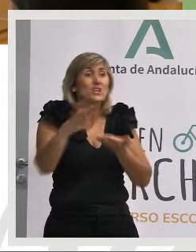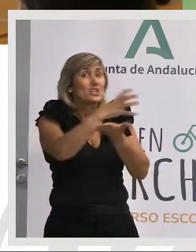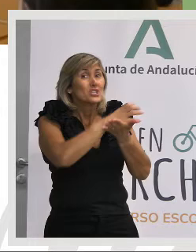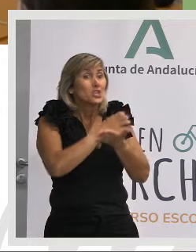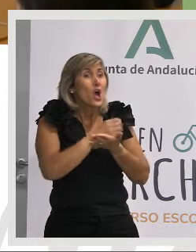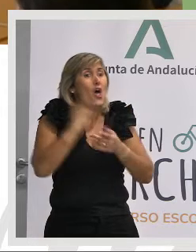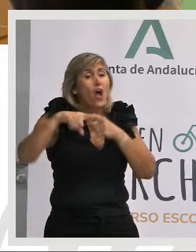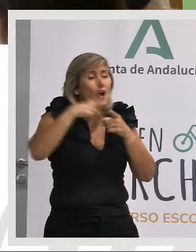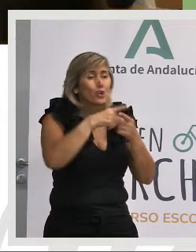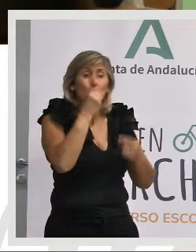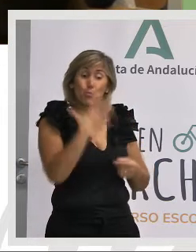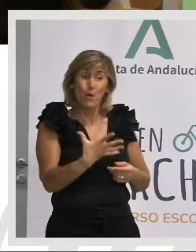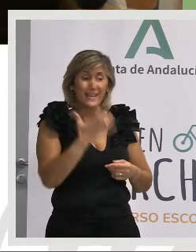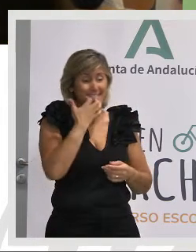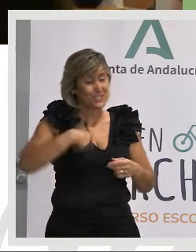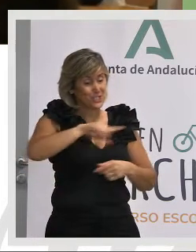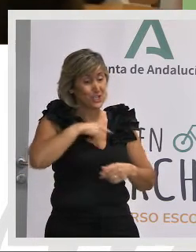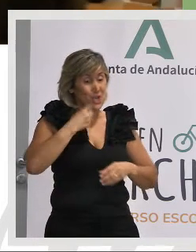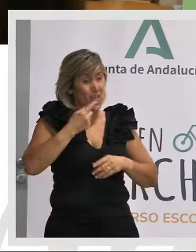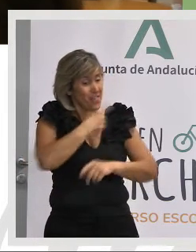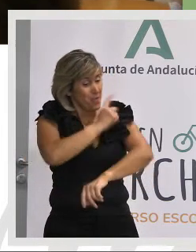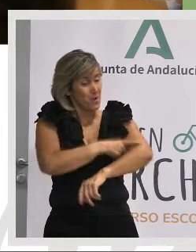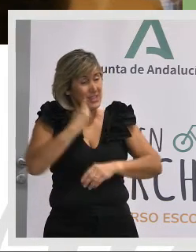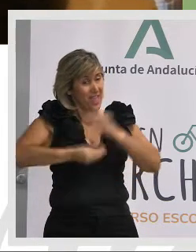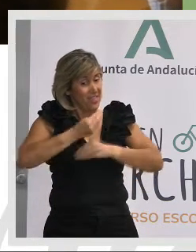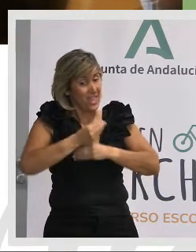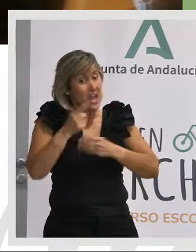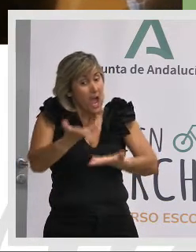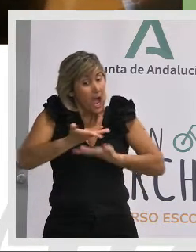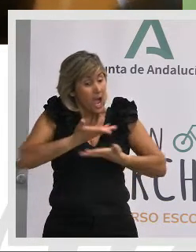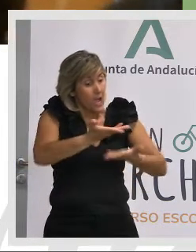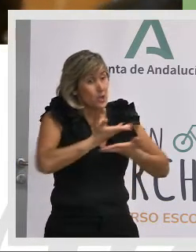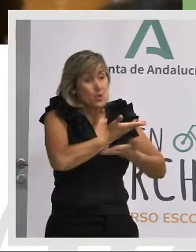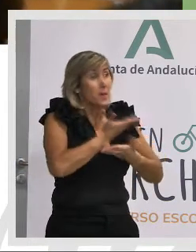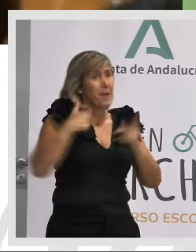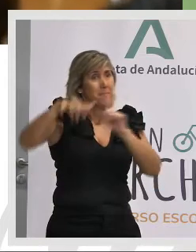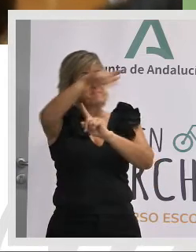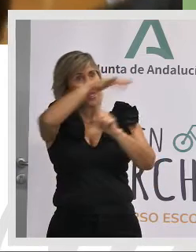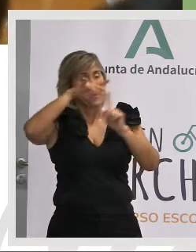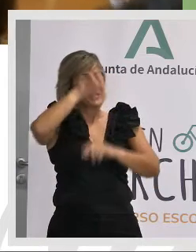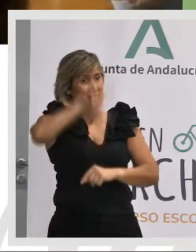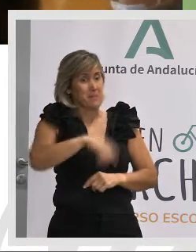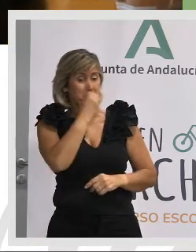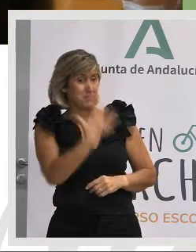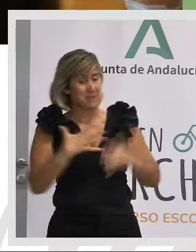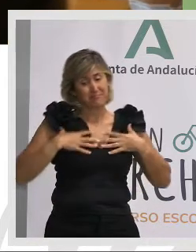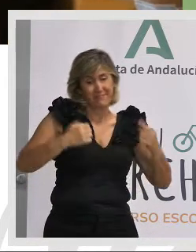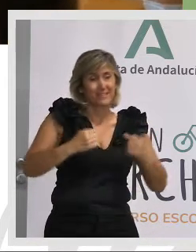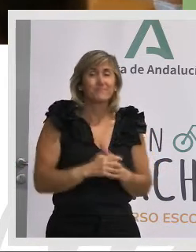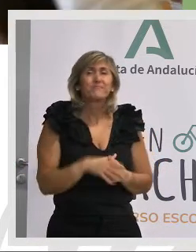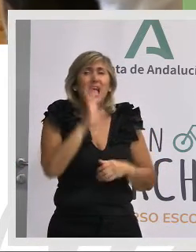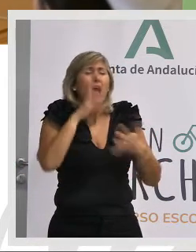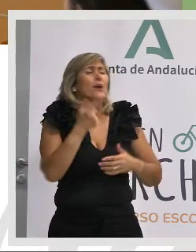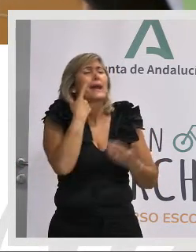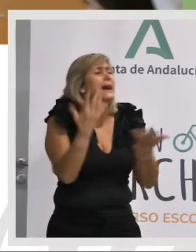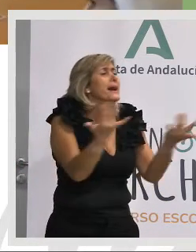tiene haciendo algunas cosas que además nos ayudan a cuidar el medio ambiente. Vamos a ver cómo hemos venido hoy al